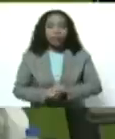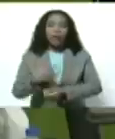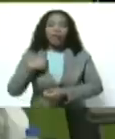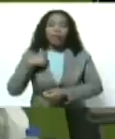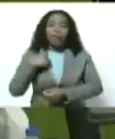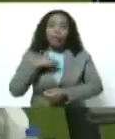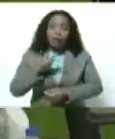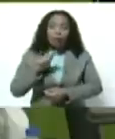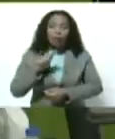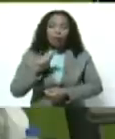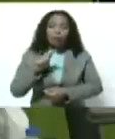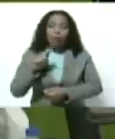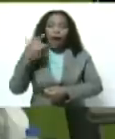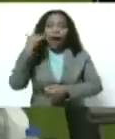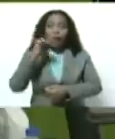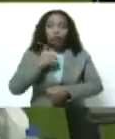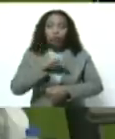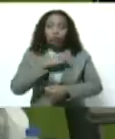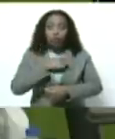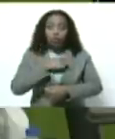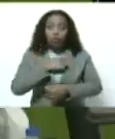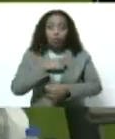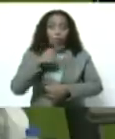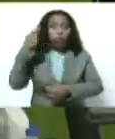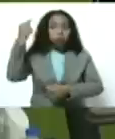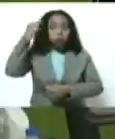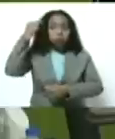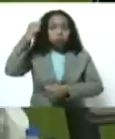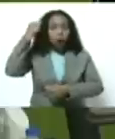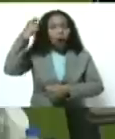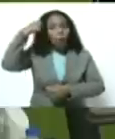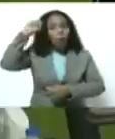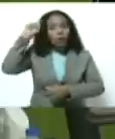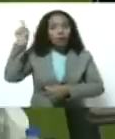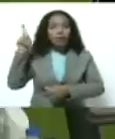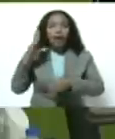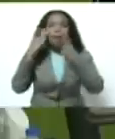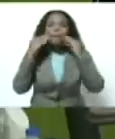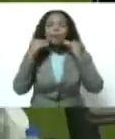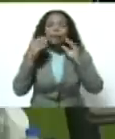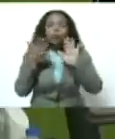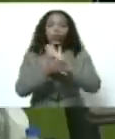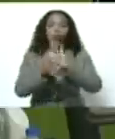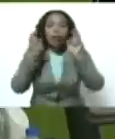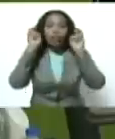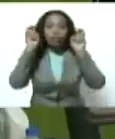Tenemos que tener presente lo que nosotros experimentamos, sobre todo durante la pandemia.